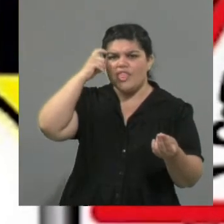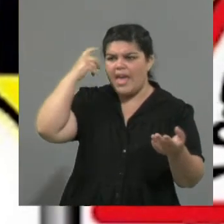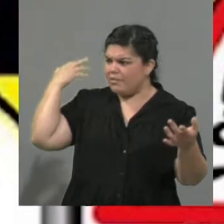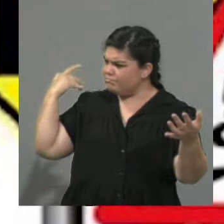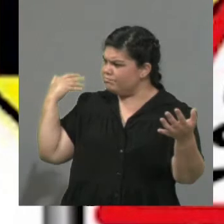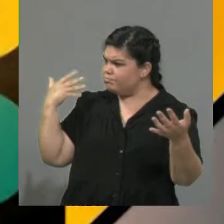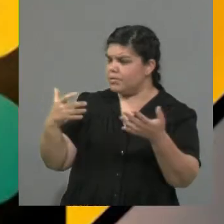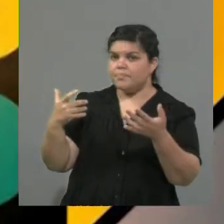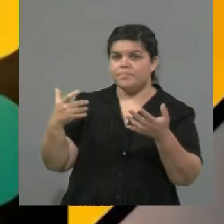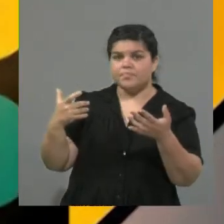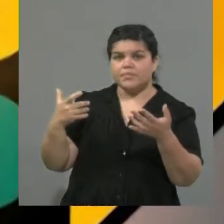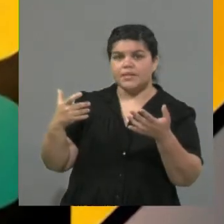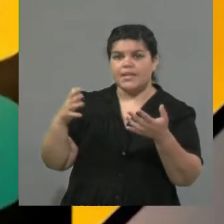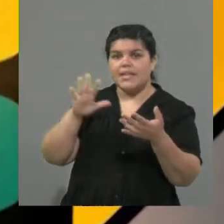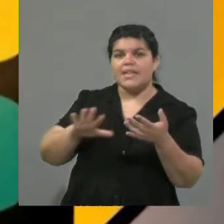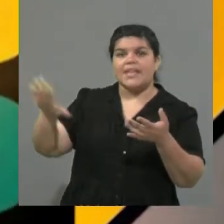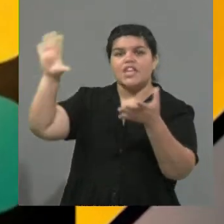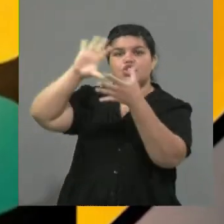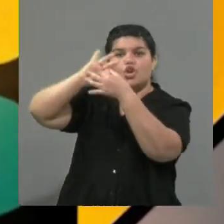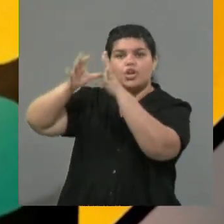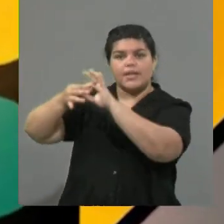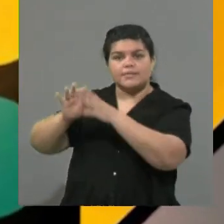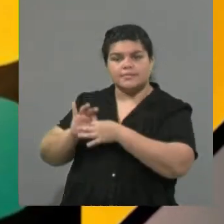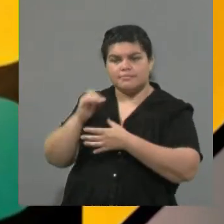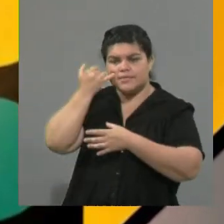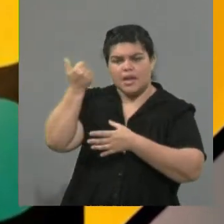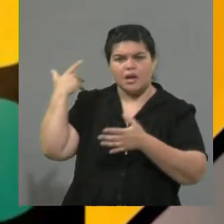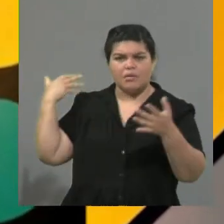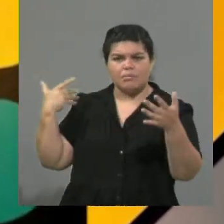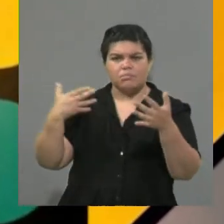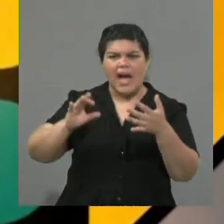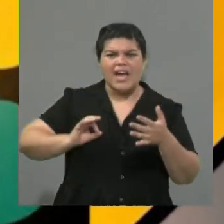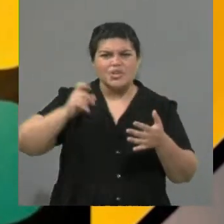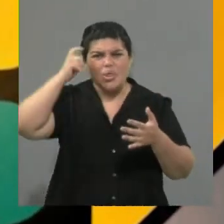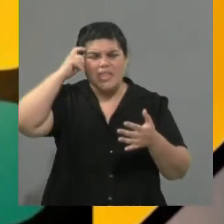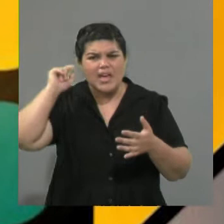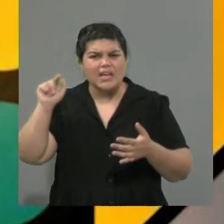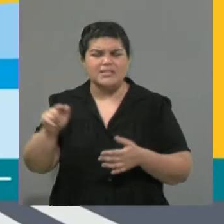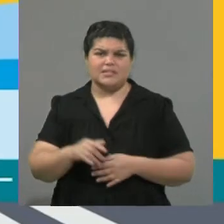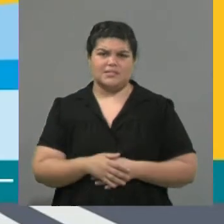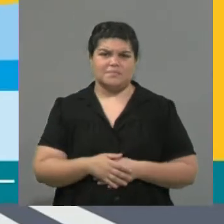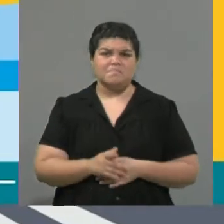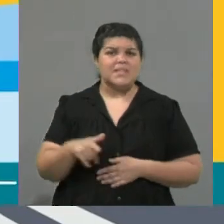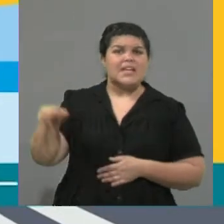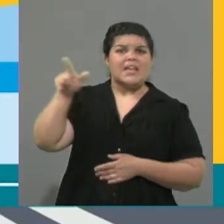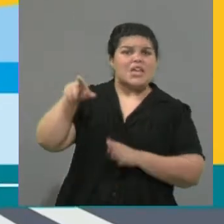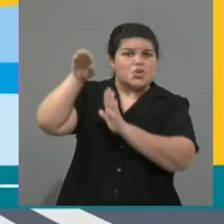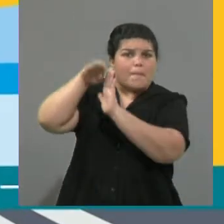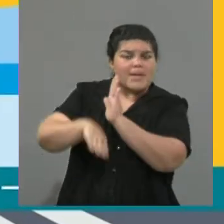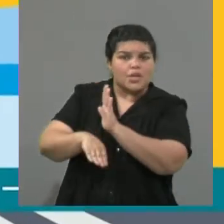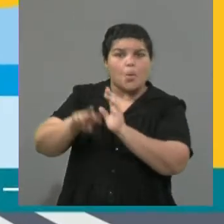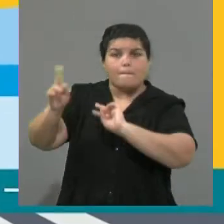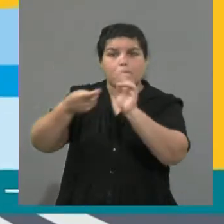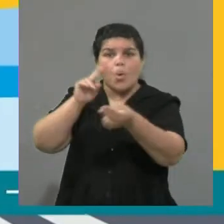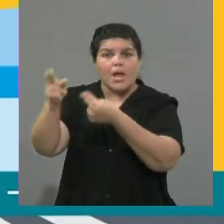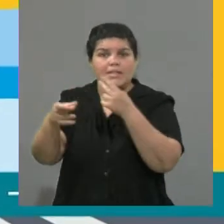esfuerzo muy grande. Los hay porque los países desarrollados ya tienen mucho menos de la mitad de sus muertes